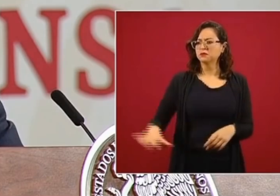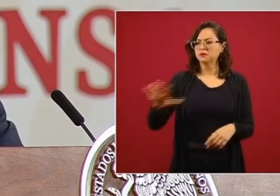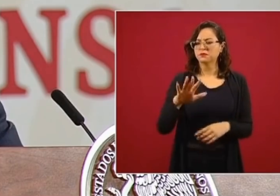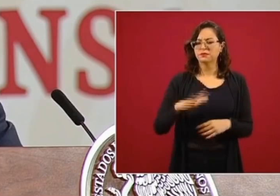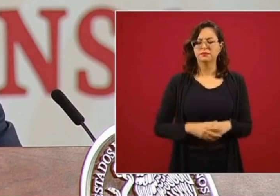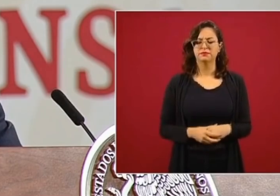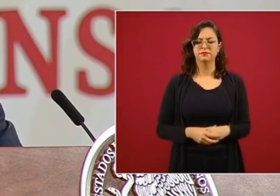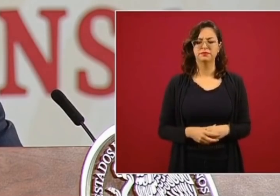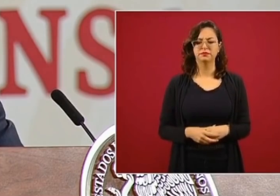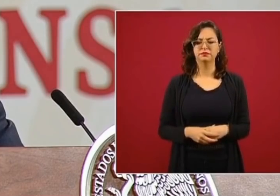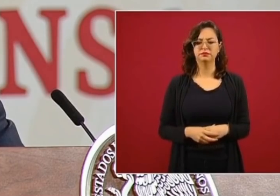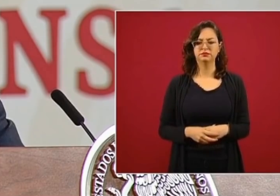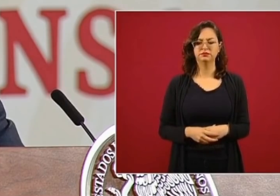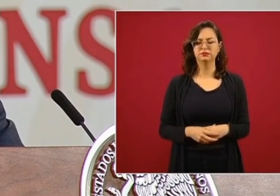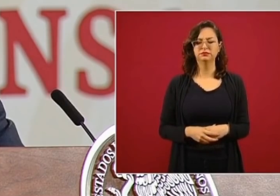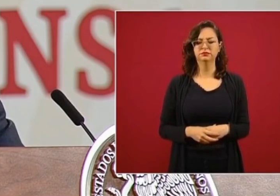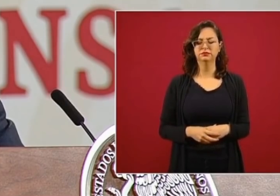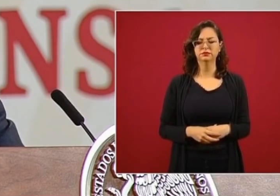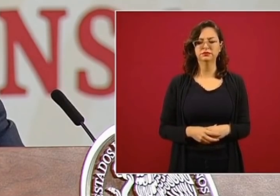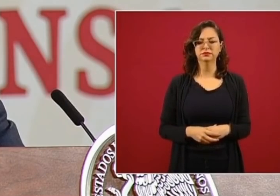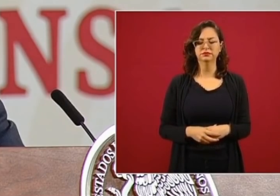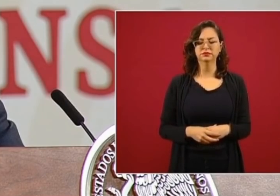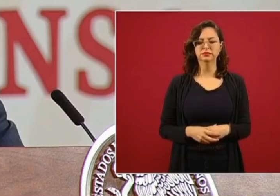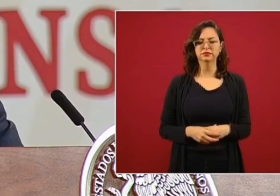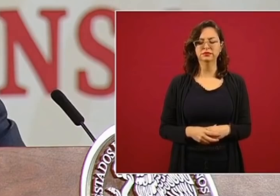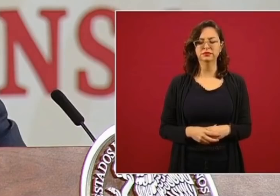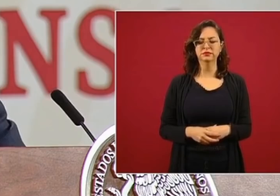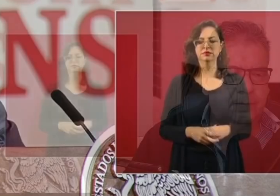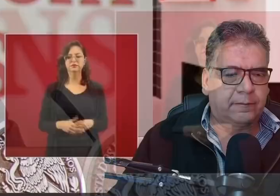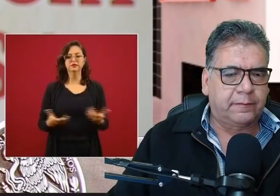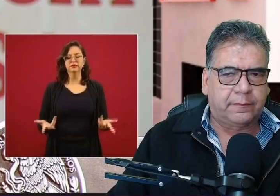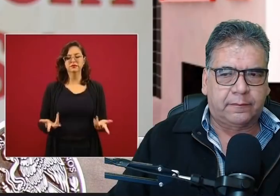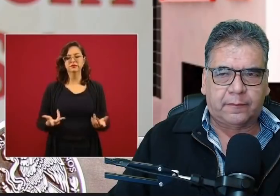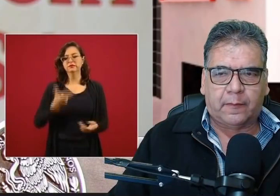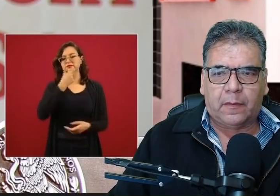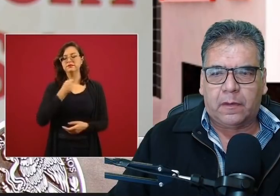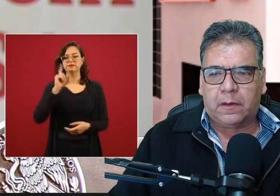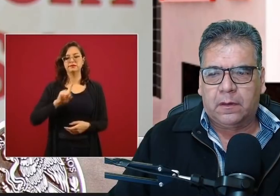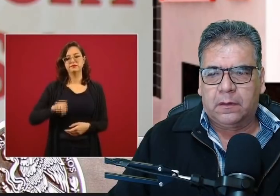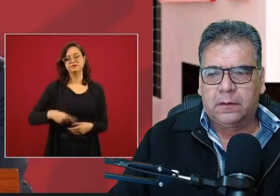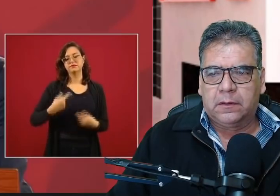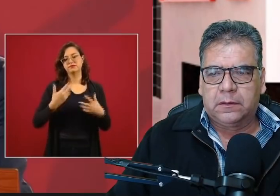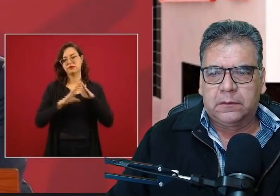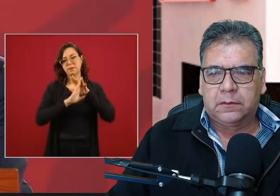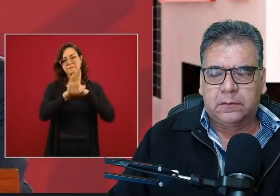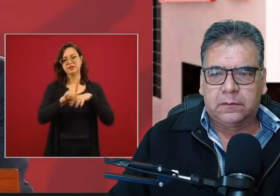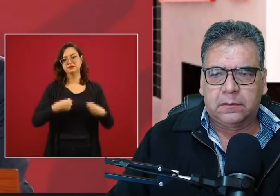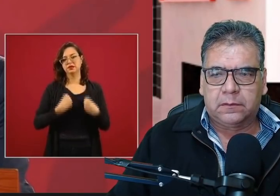Agradecerle mucho a nuestros paisanos